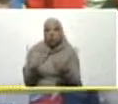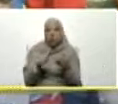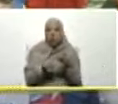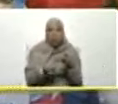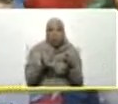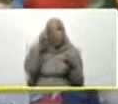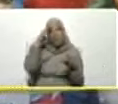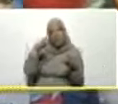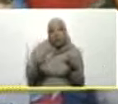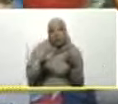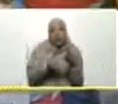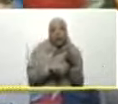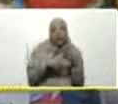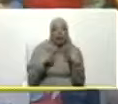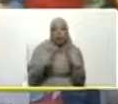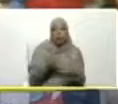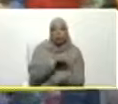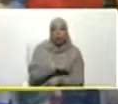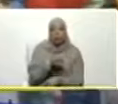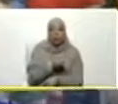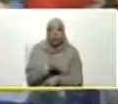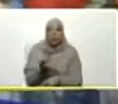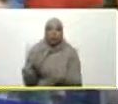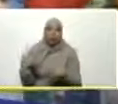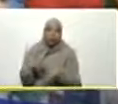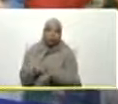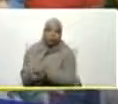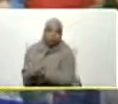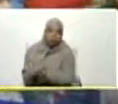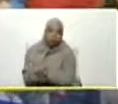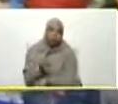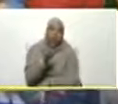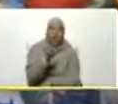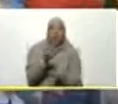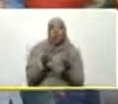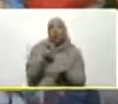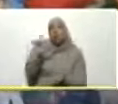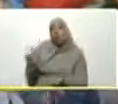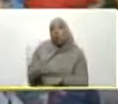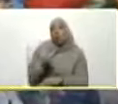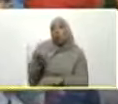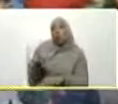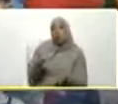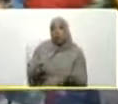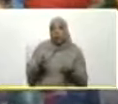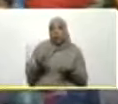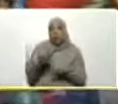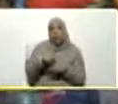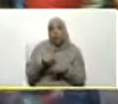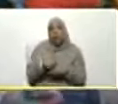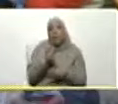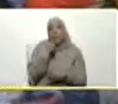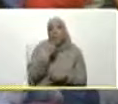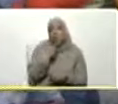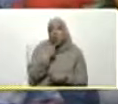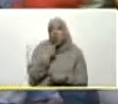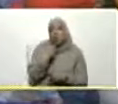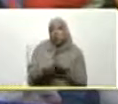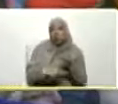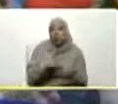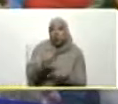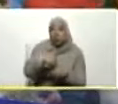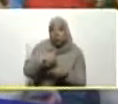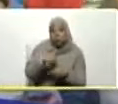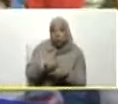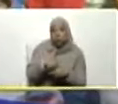de julio. Y algo mágico, presidente. Nos hemos unido todas las generaciones, las siete fuerzas de las